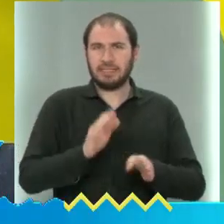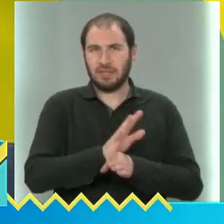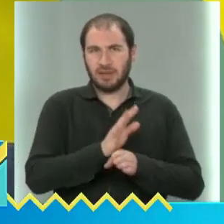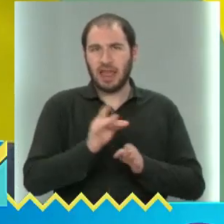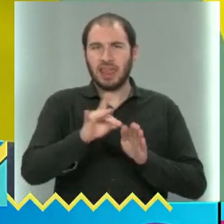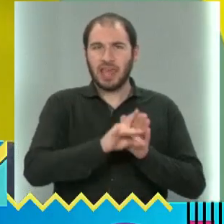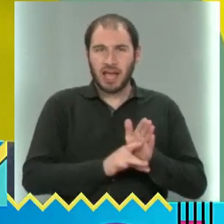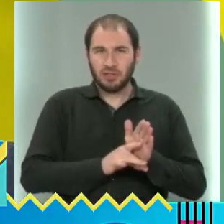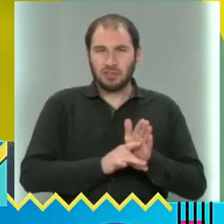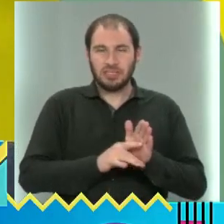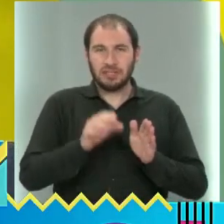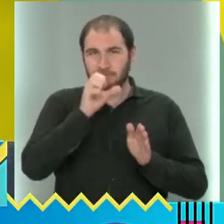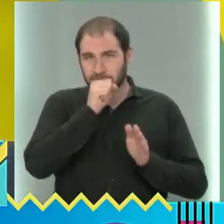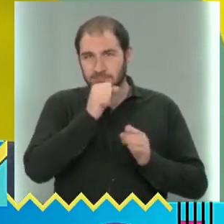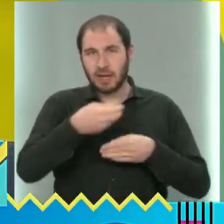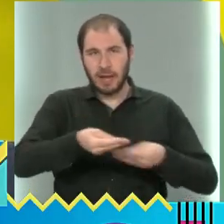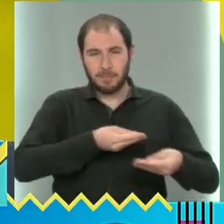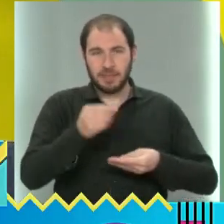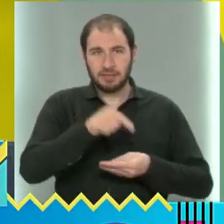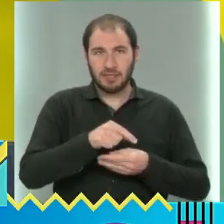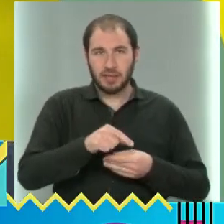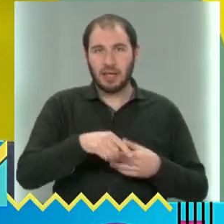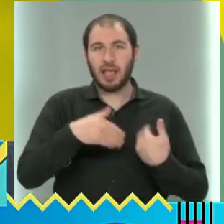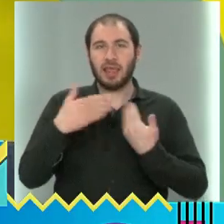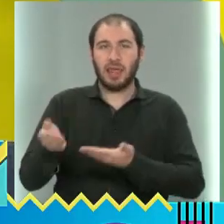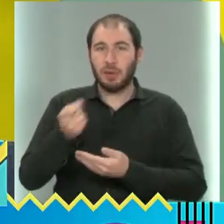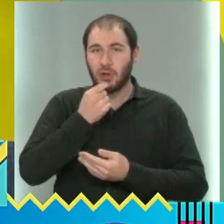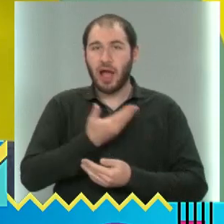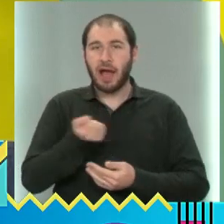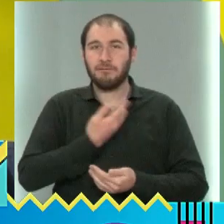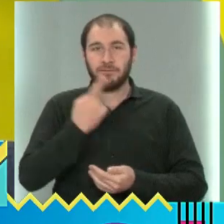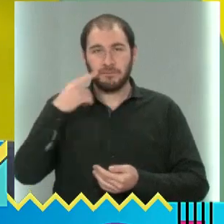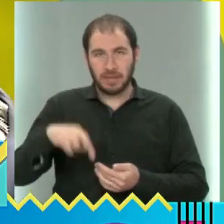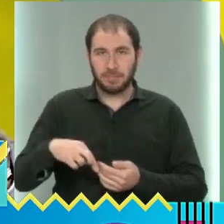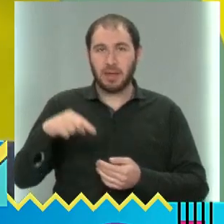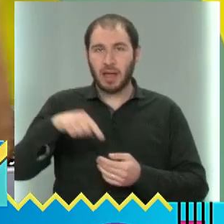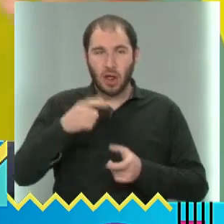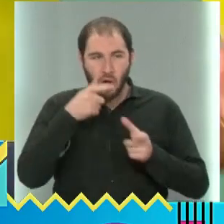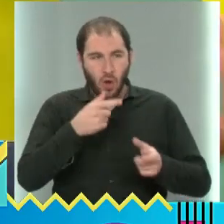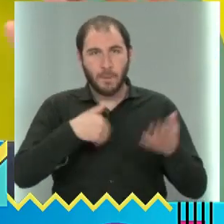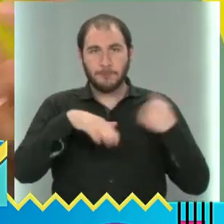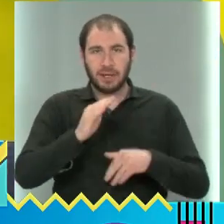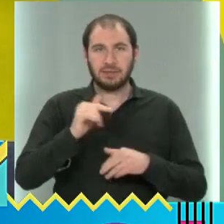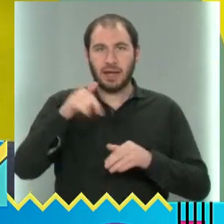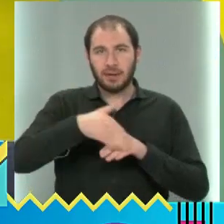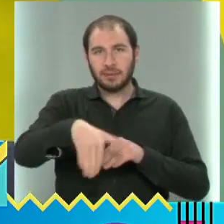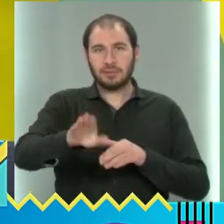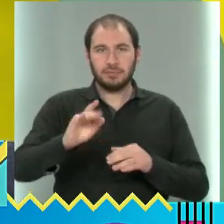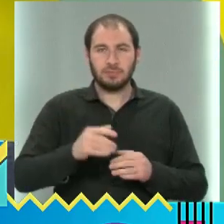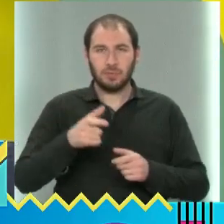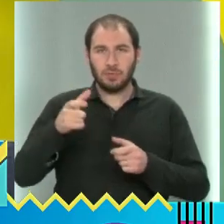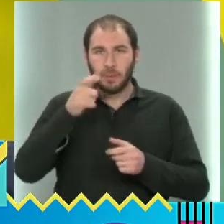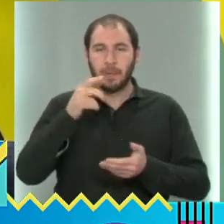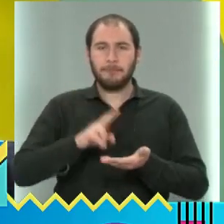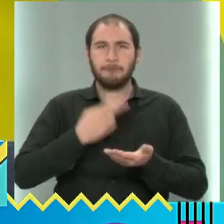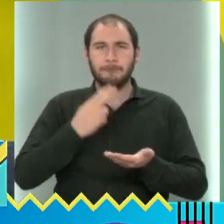haya datos confidenciales de la empresa que se le vaya a pasar a la FIP y que ahora vaya a ser más controlada y que a partir de ahora me van a estar